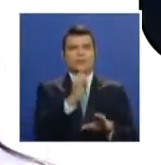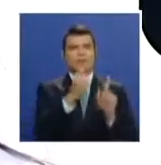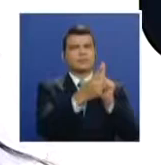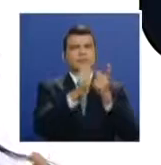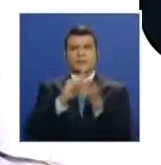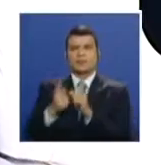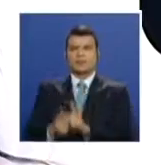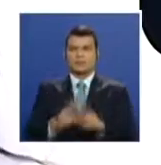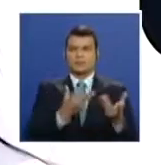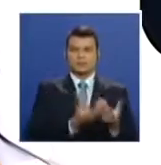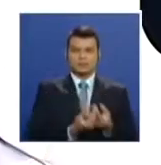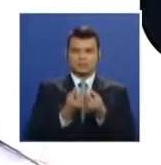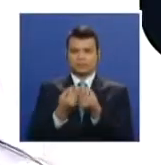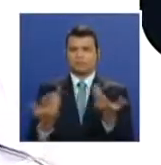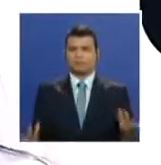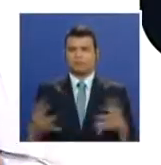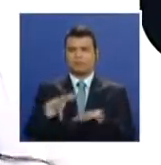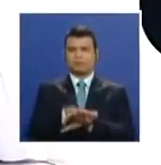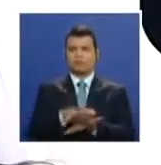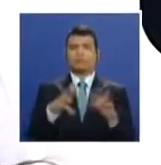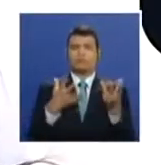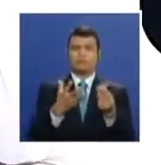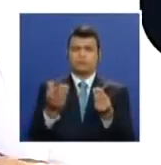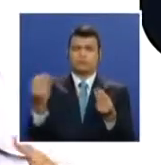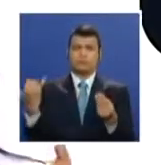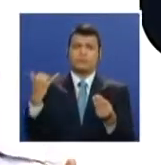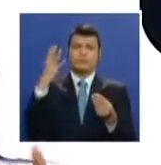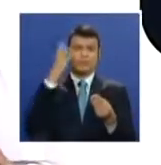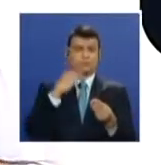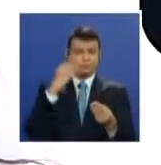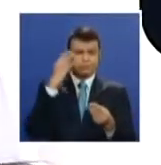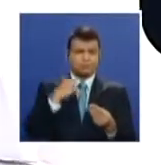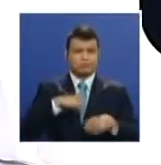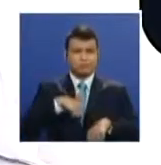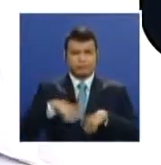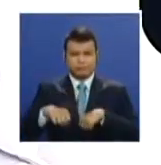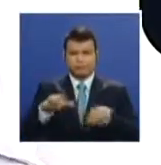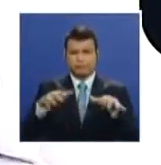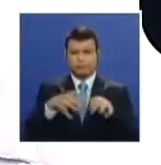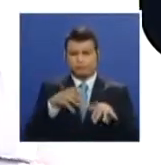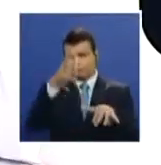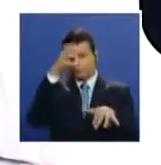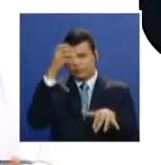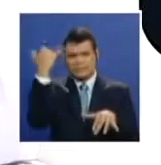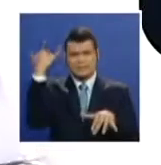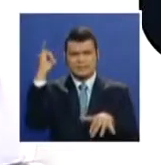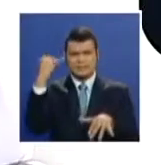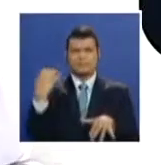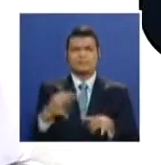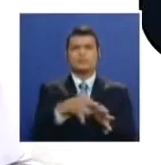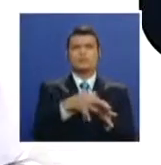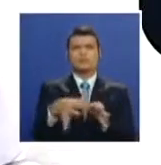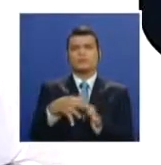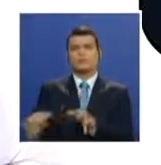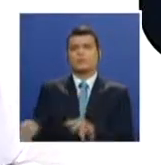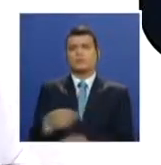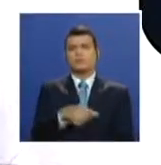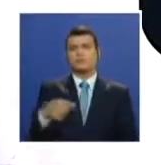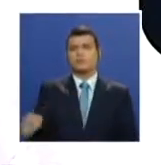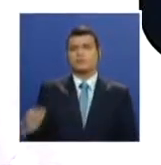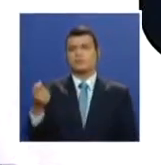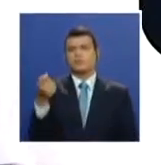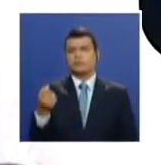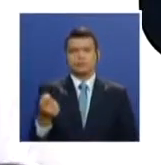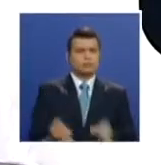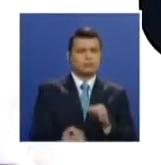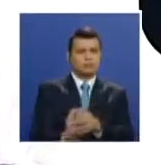la idea es que lo hagan con bandas que ya tienen experiencia ya tienen pues una categoría superior porque en algunos municipios hay bandas que son apenas como